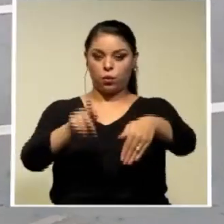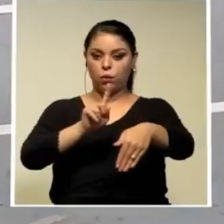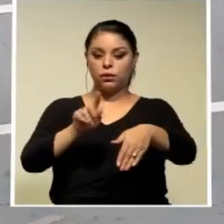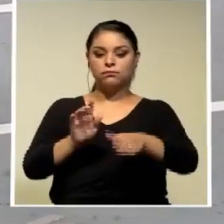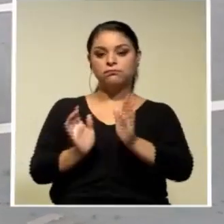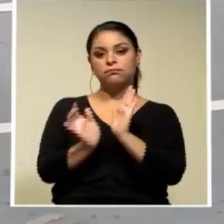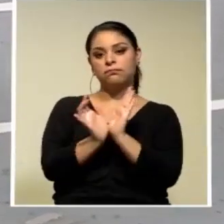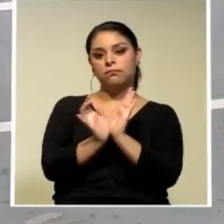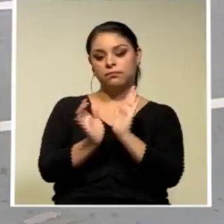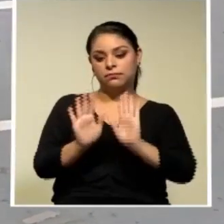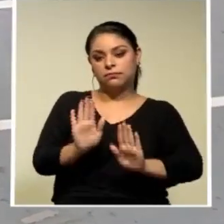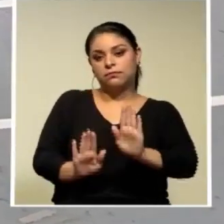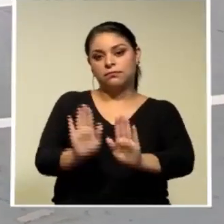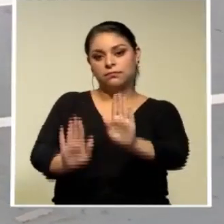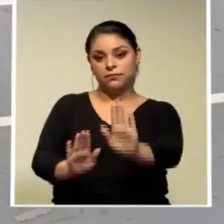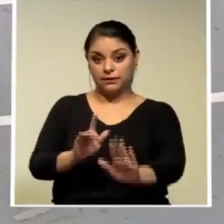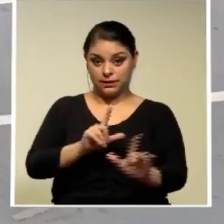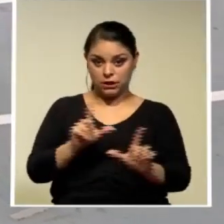Lista, cuente, niña. Ok,